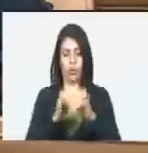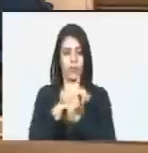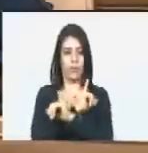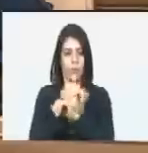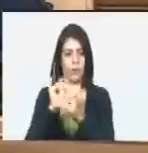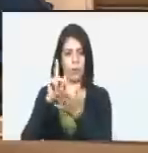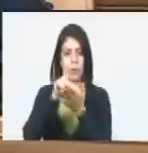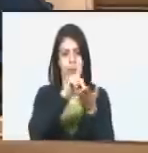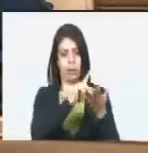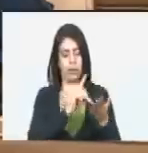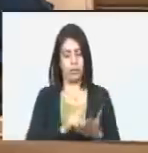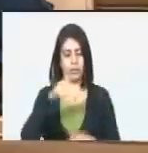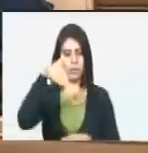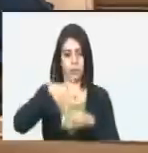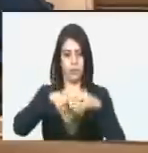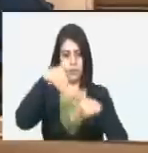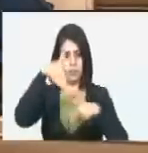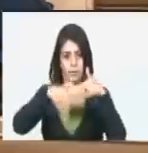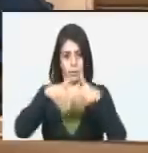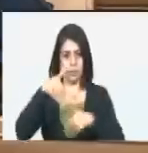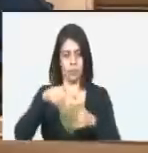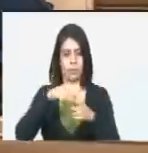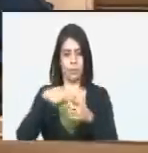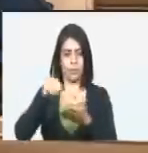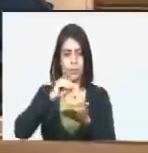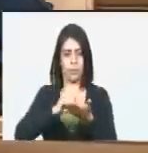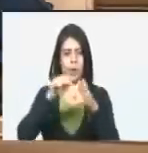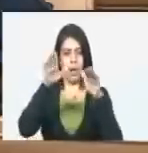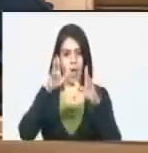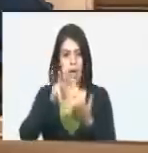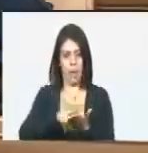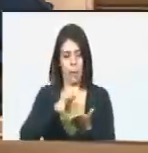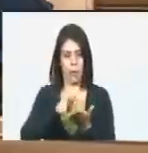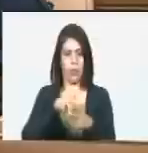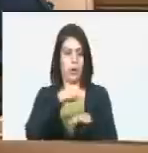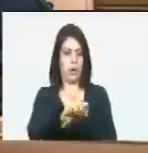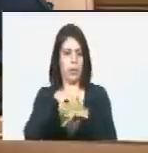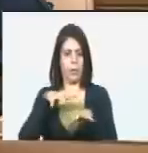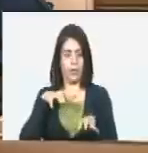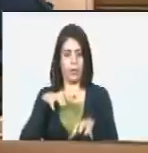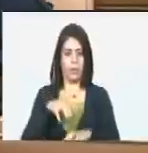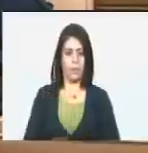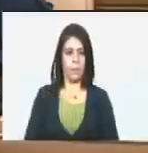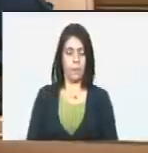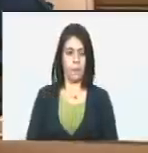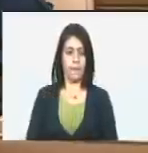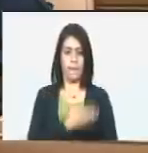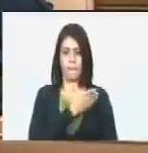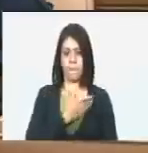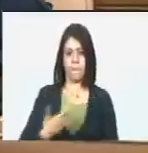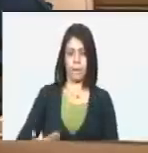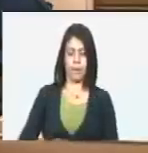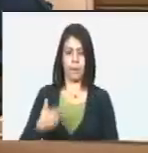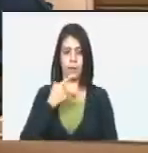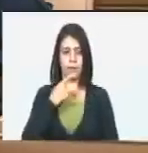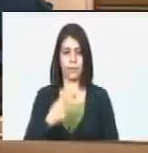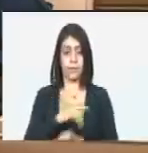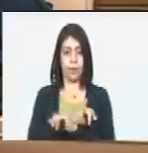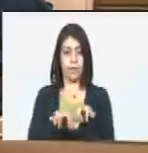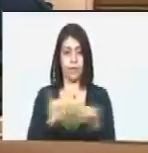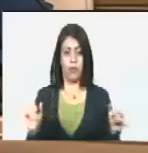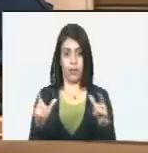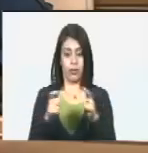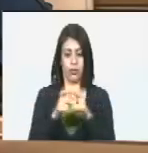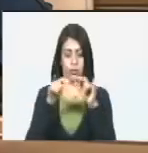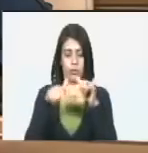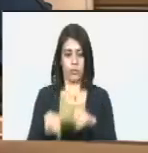y sometido a votación, resultó aprobado por mayoría calificada. El presidente señaló que agotada la agenda del día, se levanta